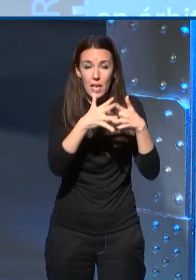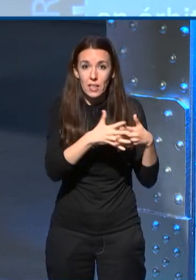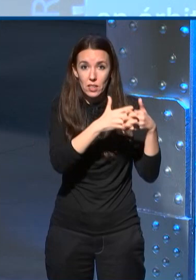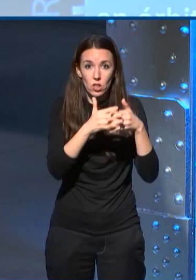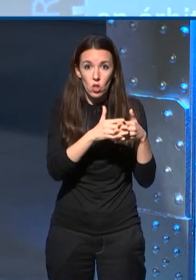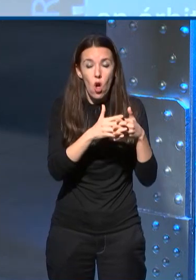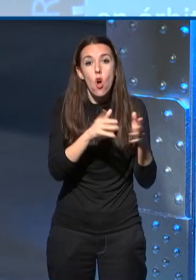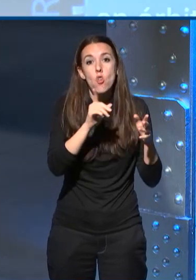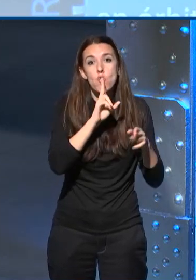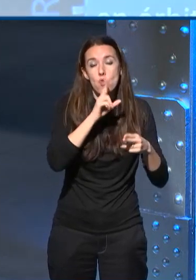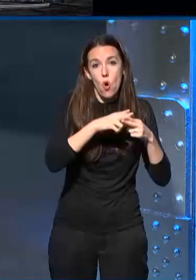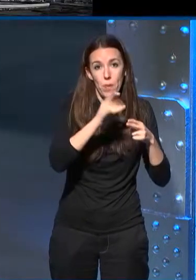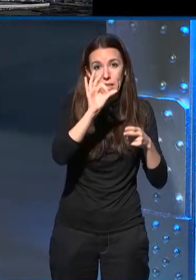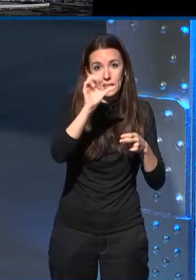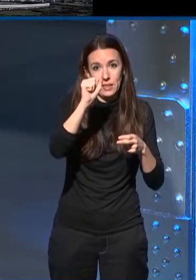el Saturno V,